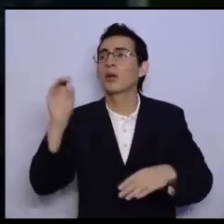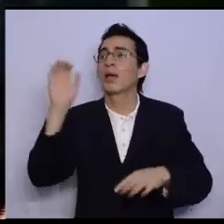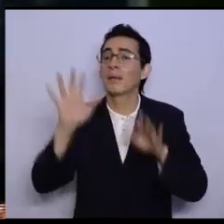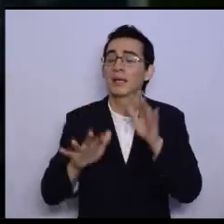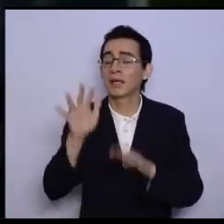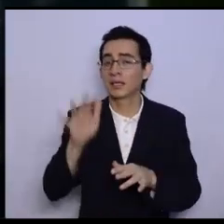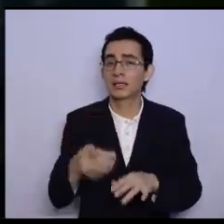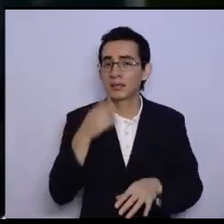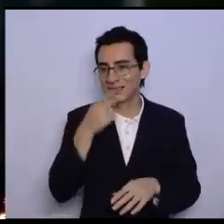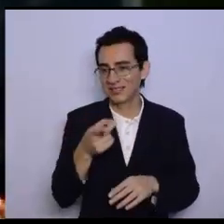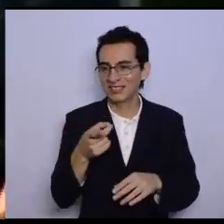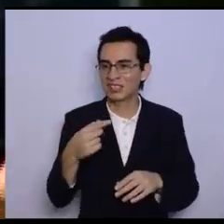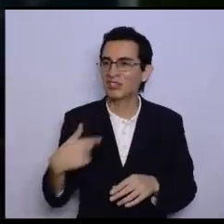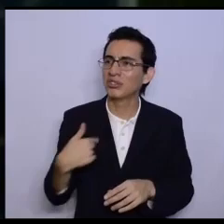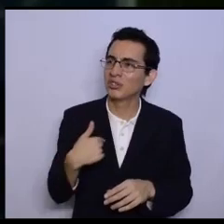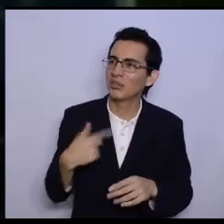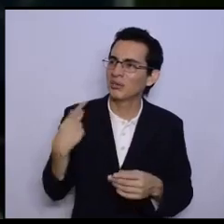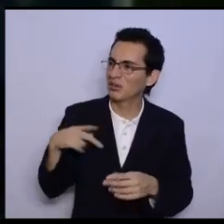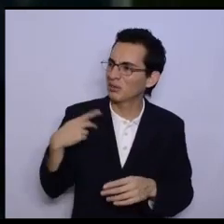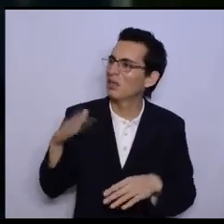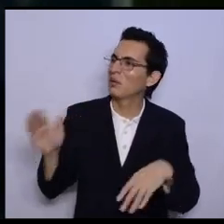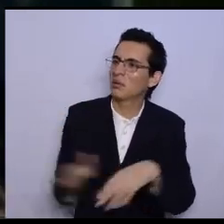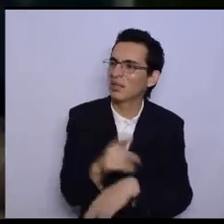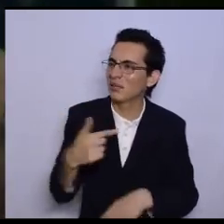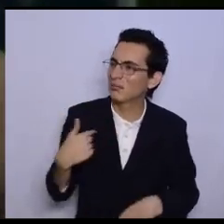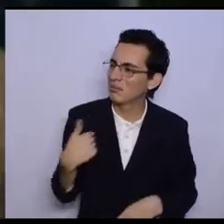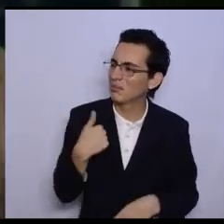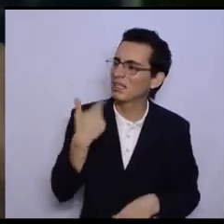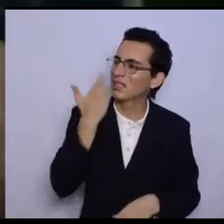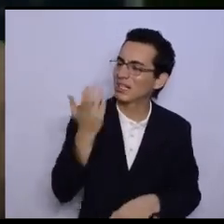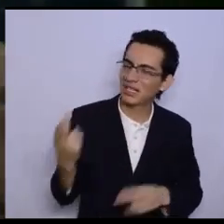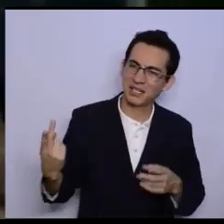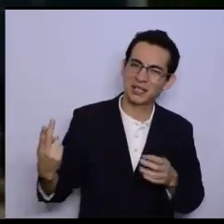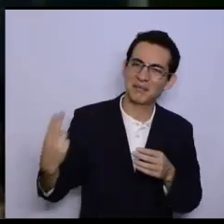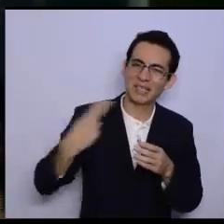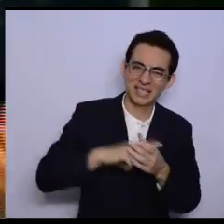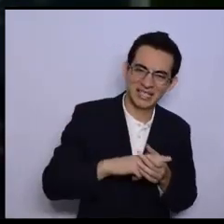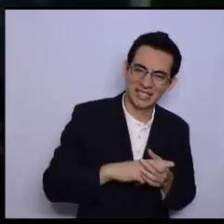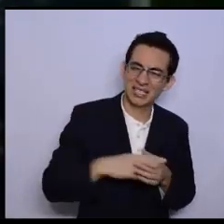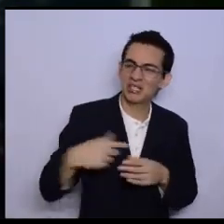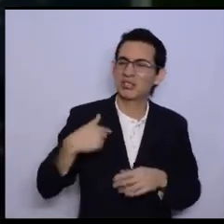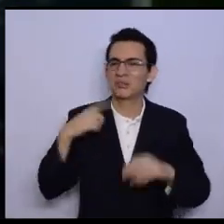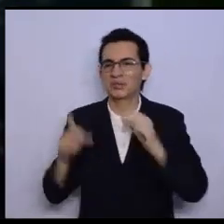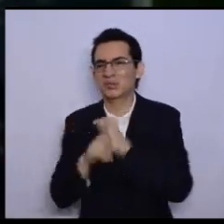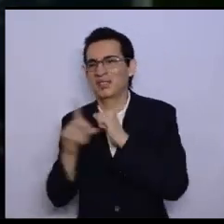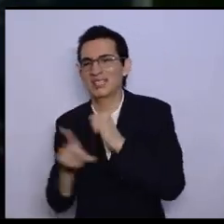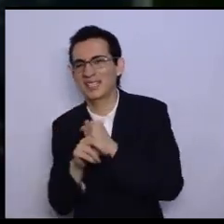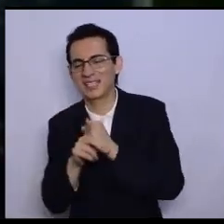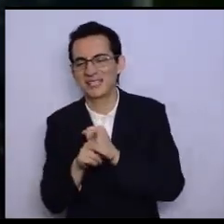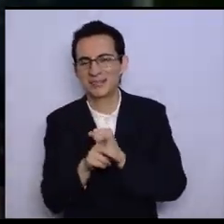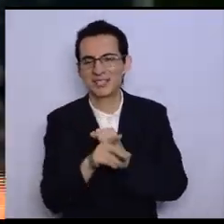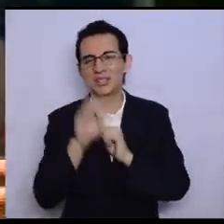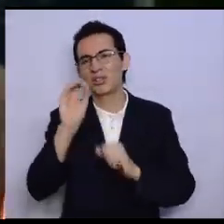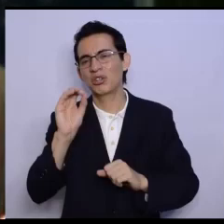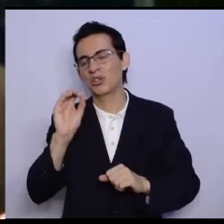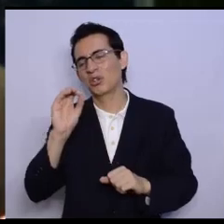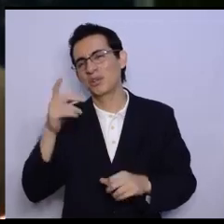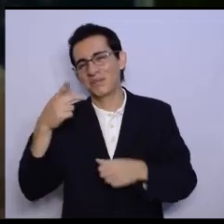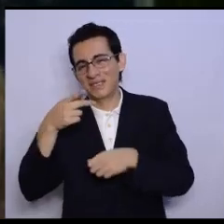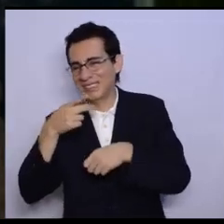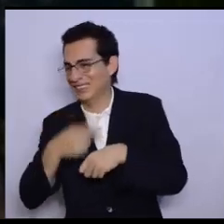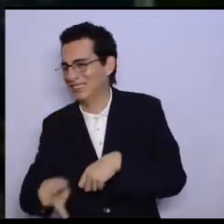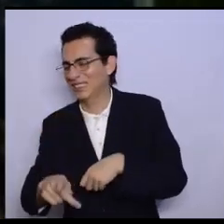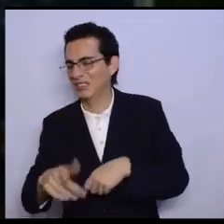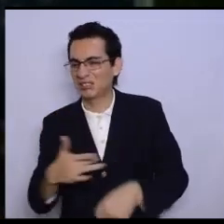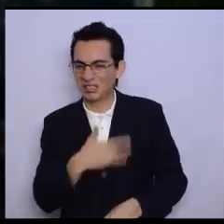persecuciones, causan dolor, ¿no? En la carne, a hambre, peligros, desvelos, estrechez.